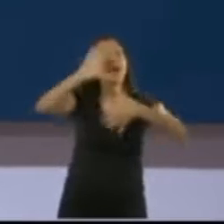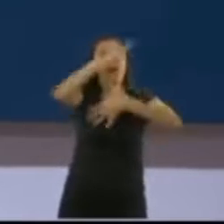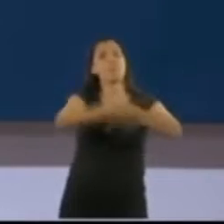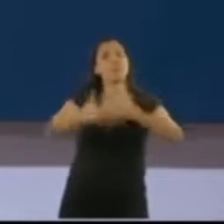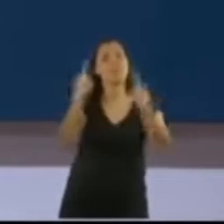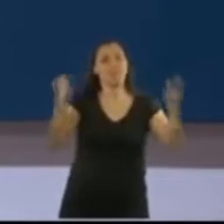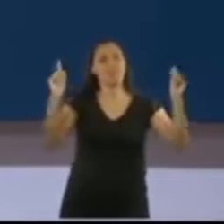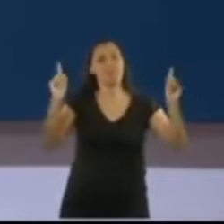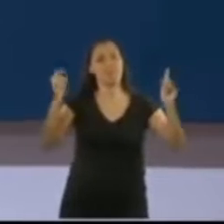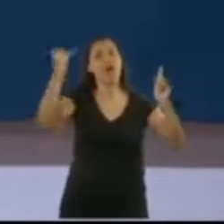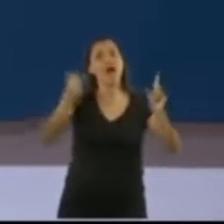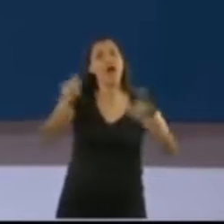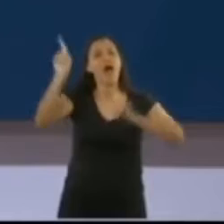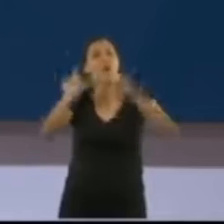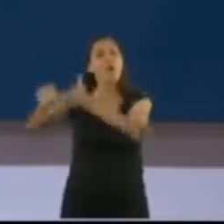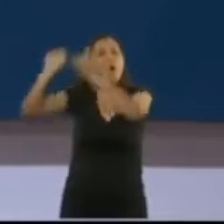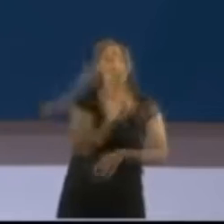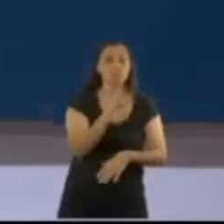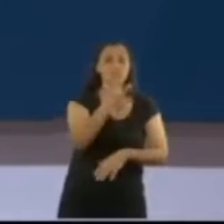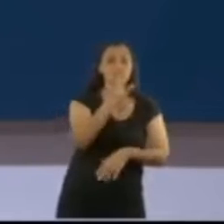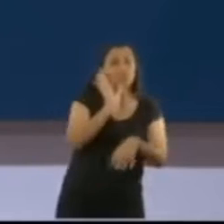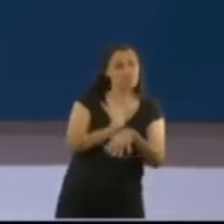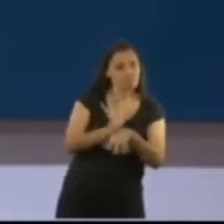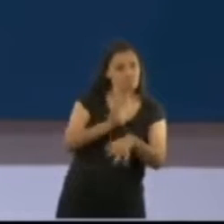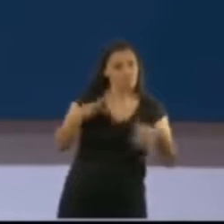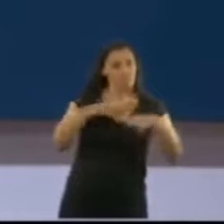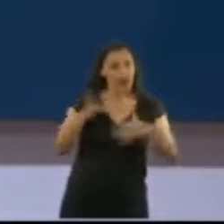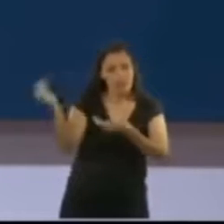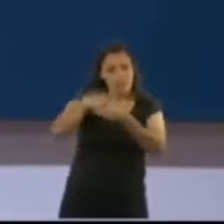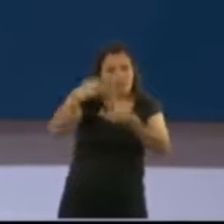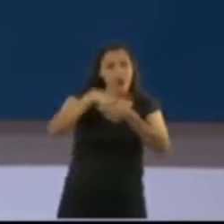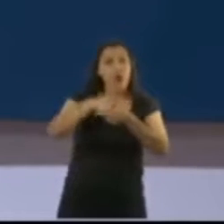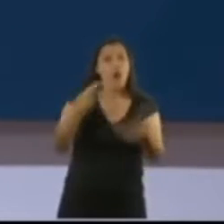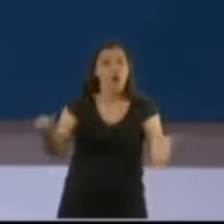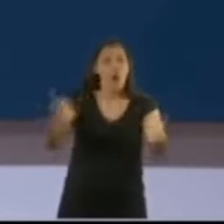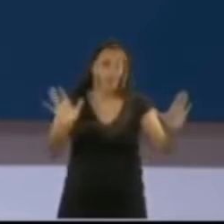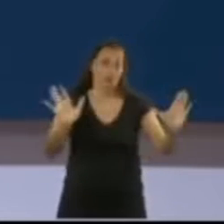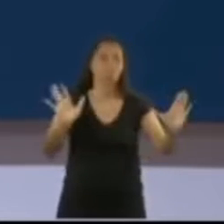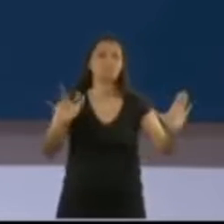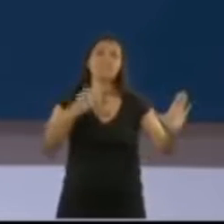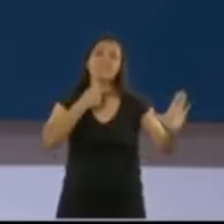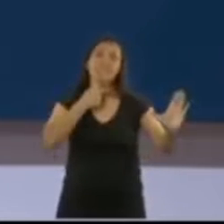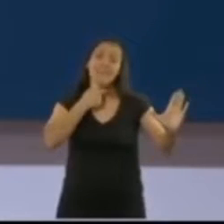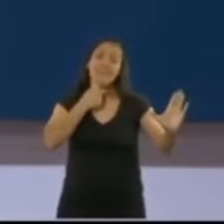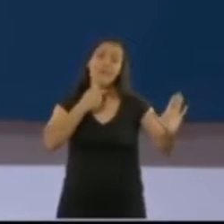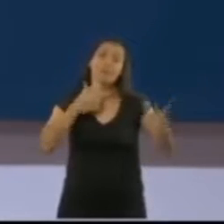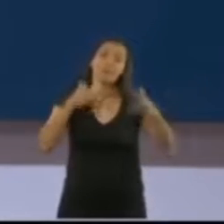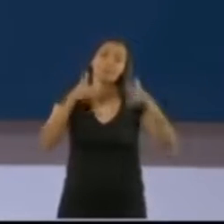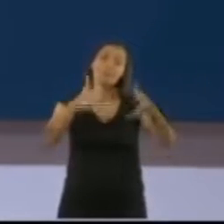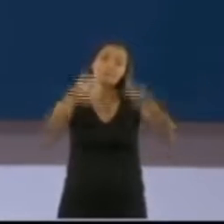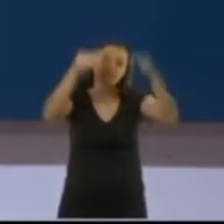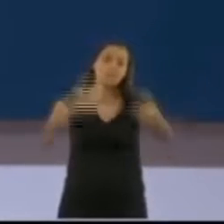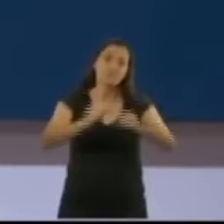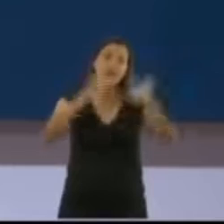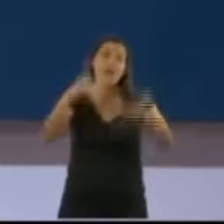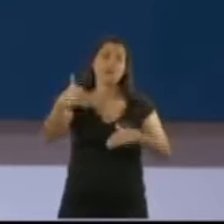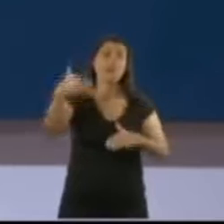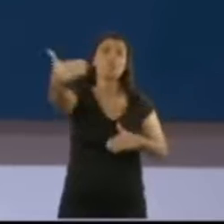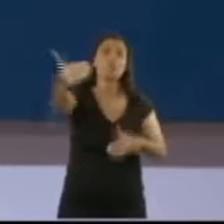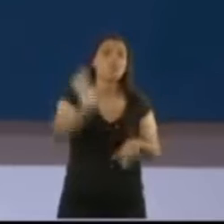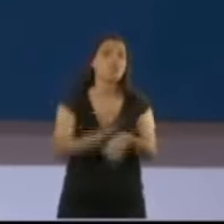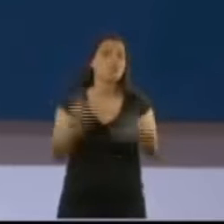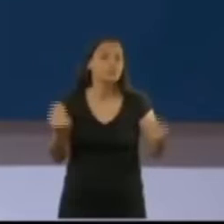El silencio de los ausentes nos interpela. Para que esto no vuelva a suceder, quisiera dejar sentado para el